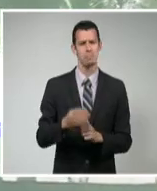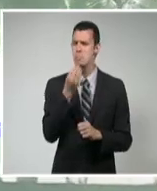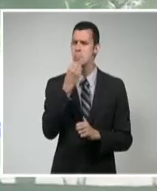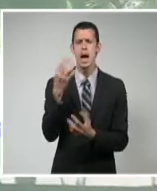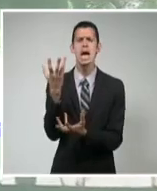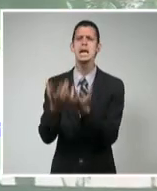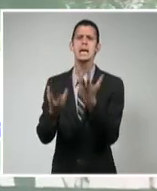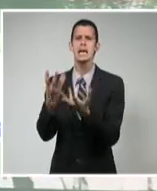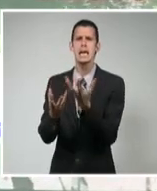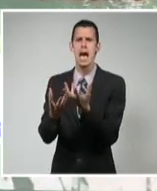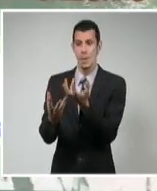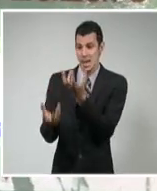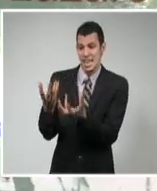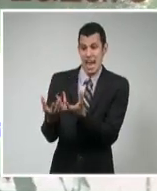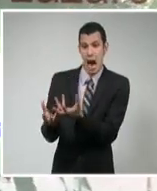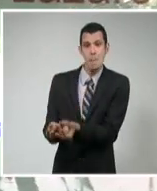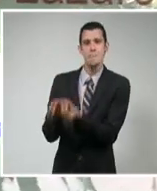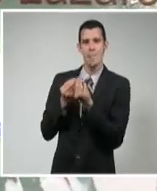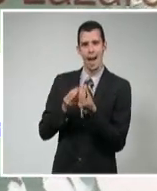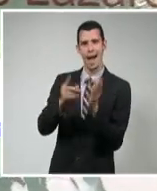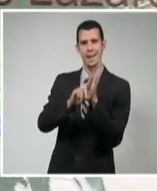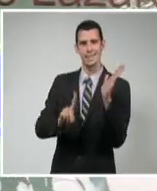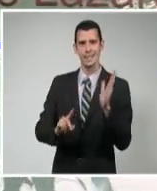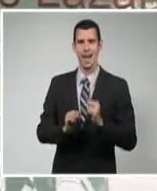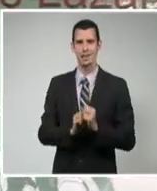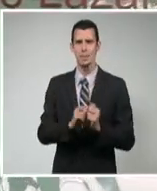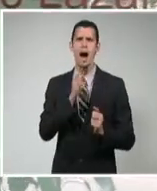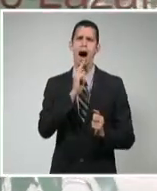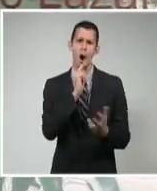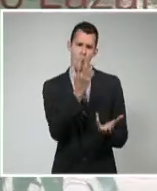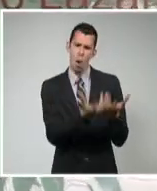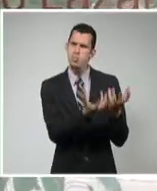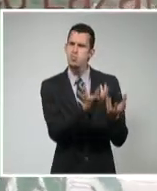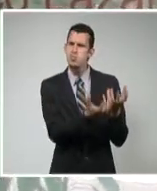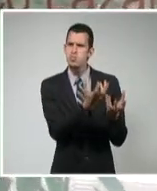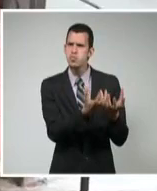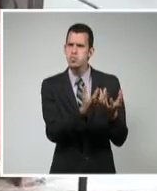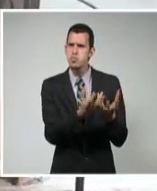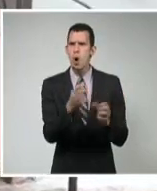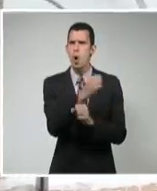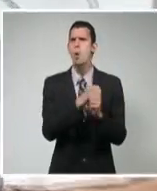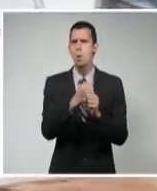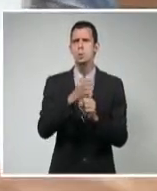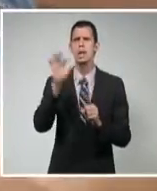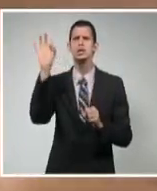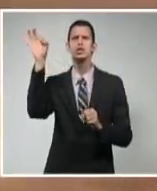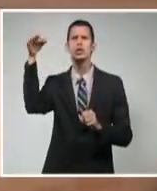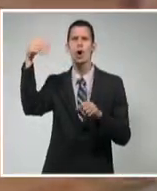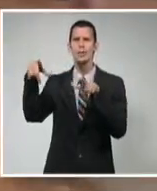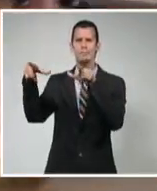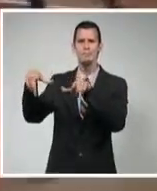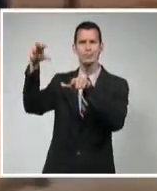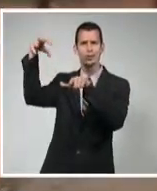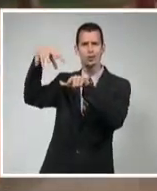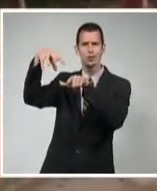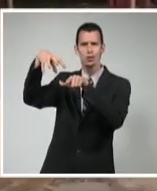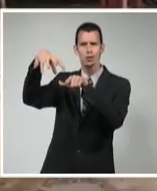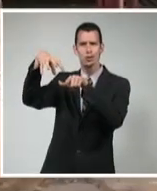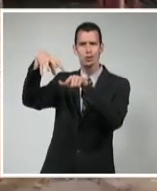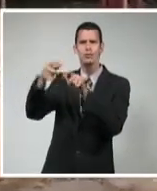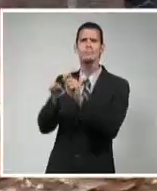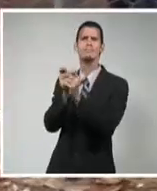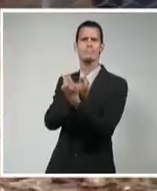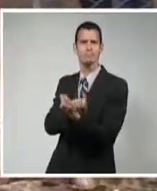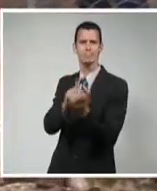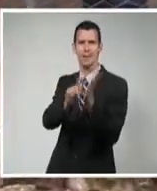donde el calentamiento del agua para calentar la casa se hace como tenía solar en el país hay más de 50 casas de